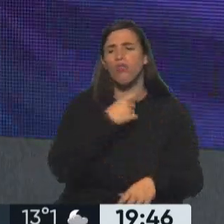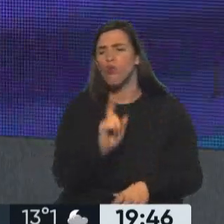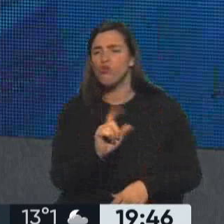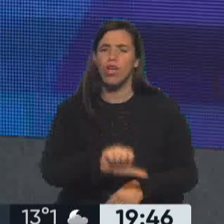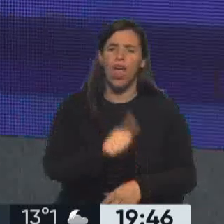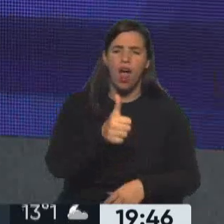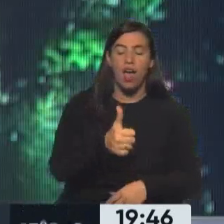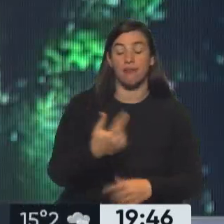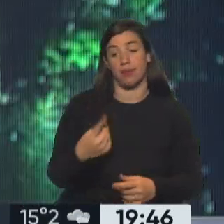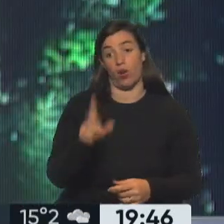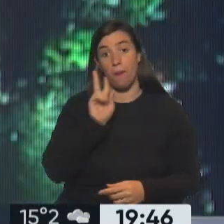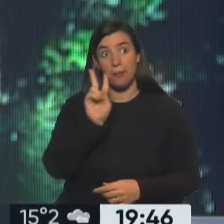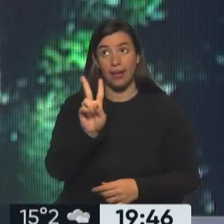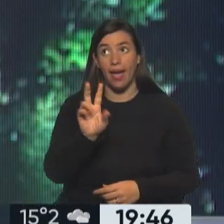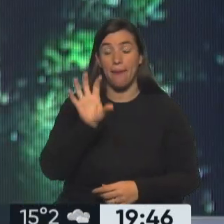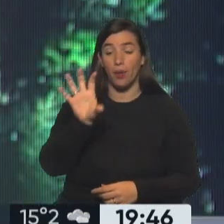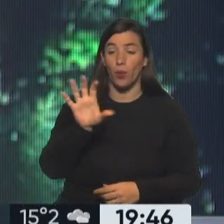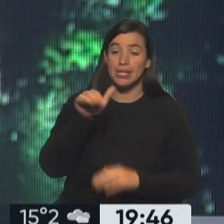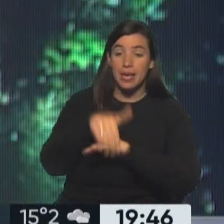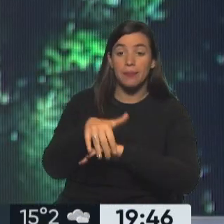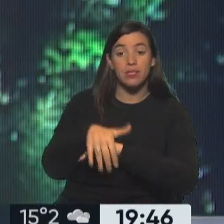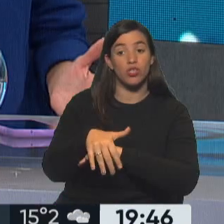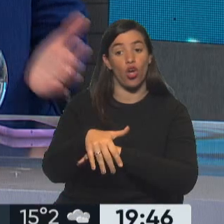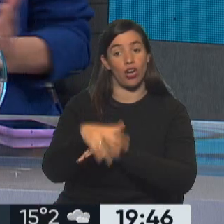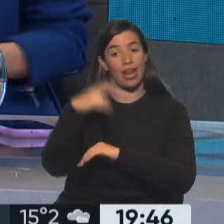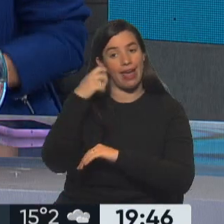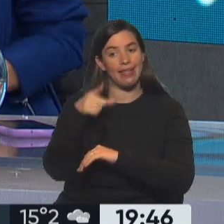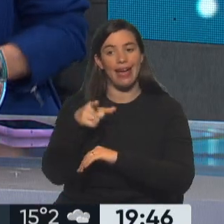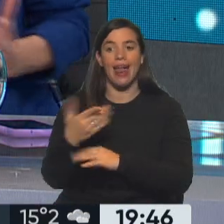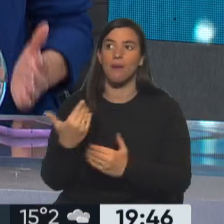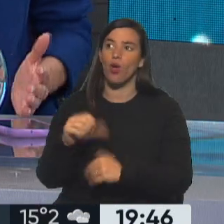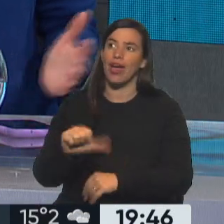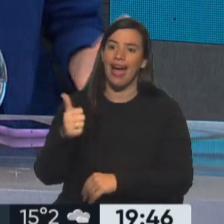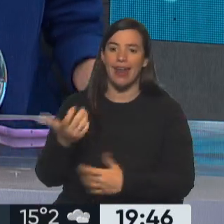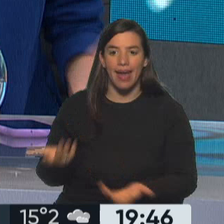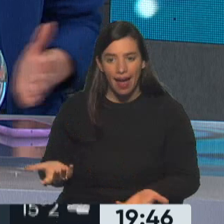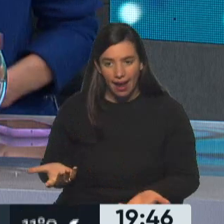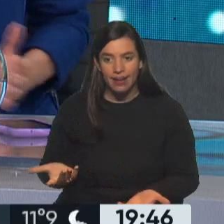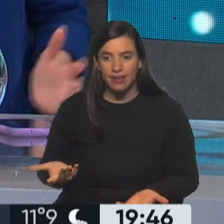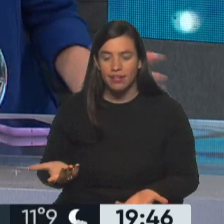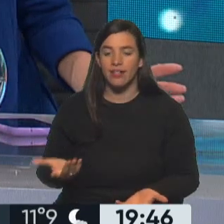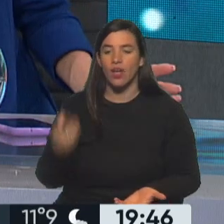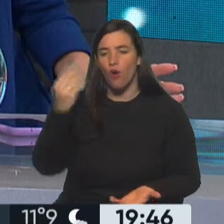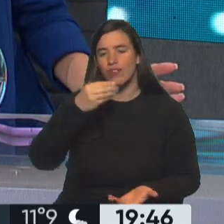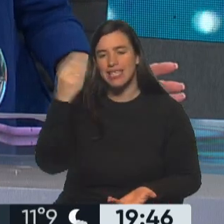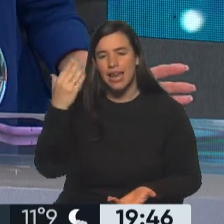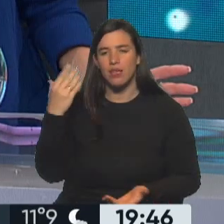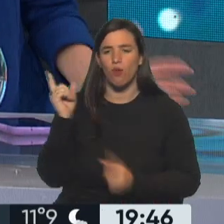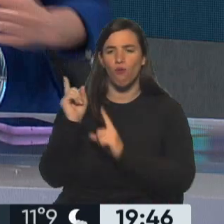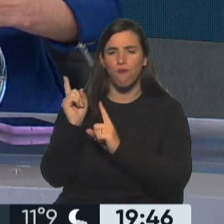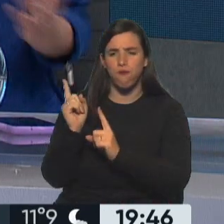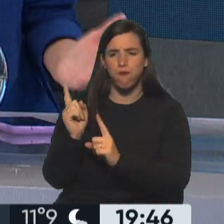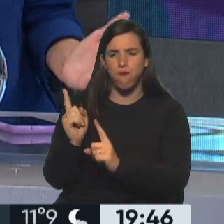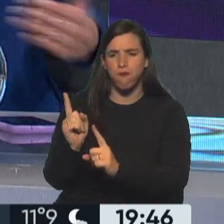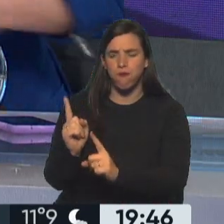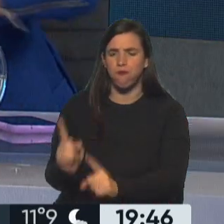fíjense en Misiones lo que le pasa al radicalismo para poder ganar también. Es muy difícil para una oposición ganar cuando los oficialismos gobiernan hace mucho tiempo un distrito.